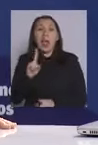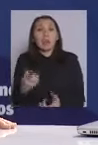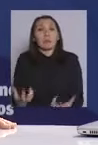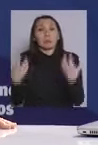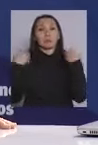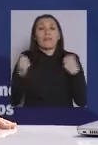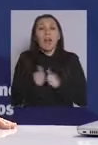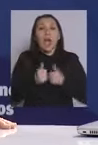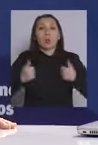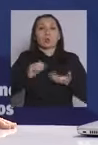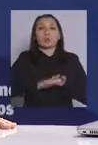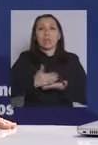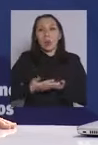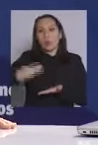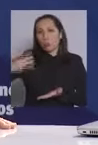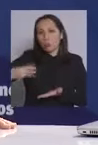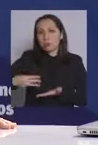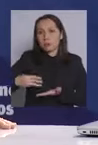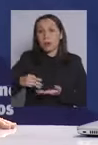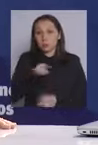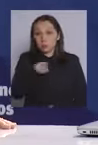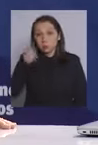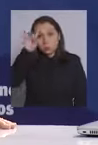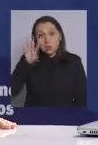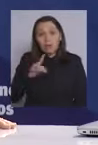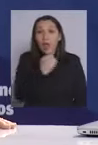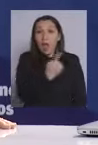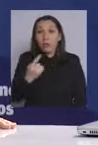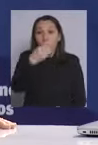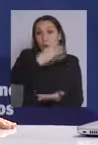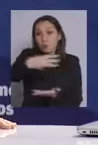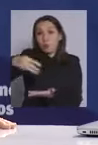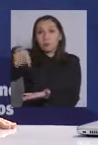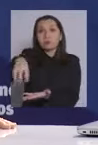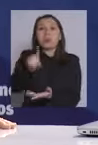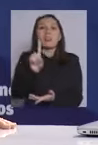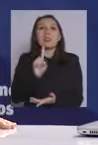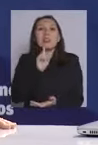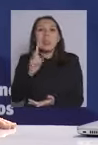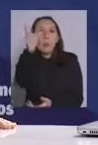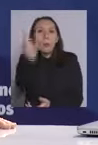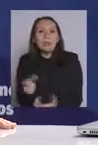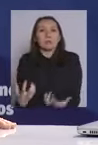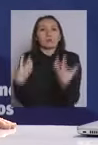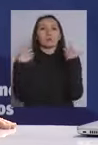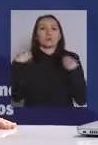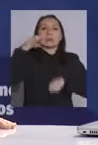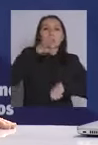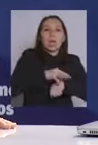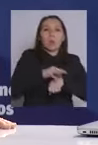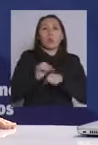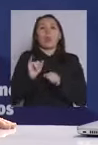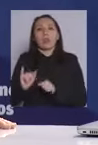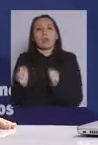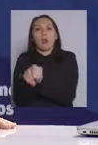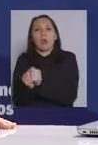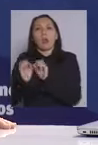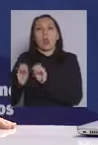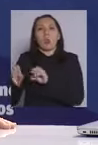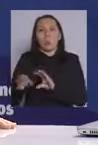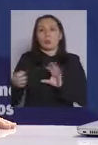autoridad de salud municipal. Ustedes saben que cada municipio tiene un encargado de salud y educación que han